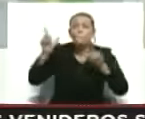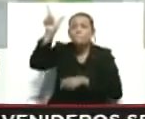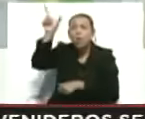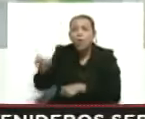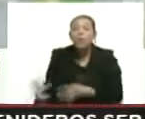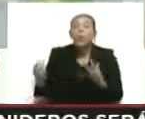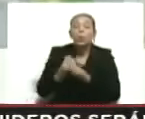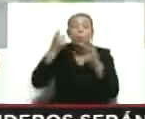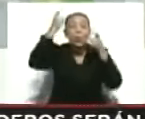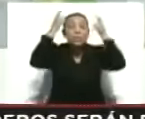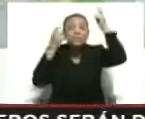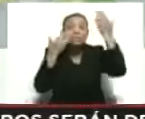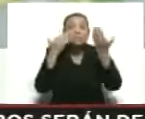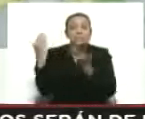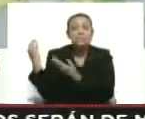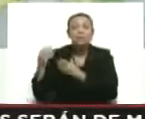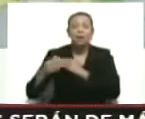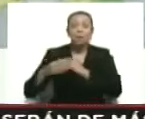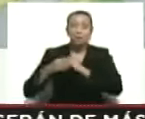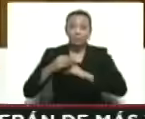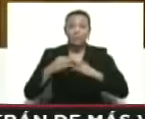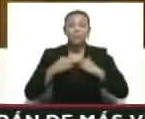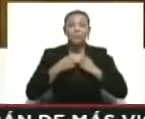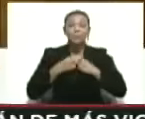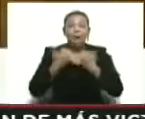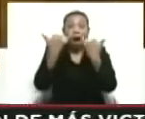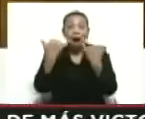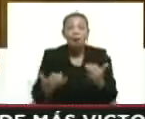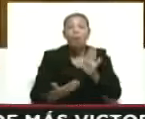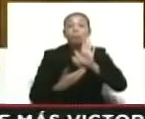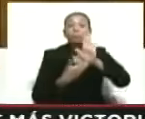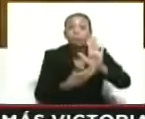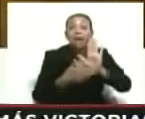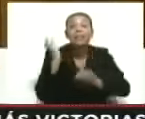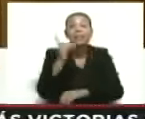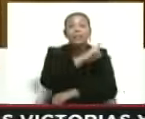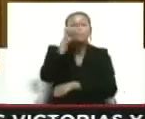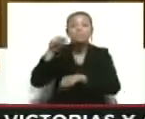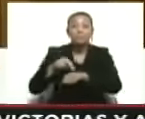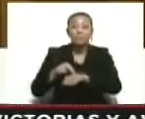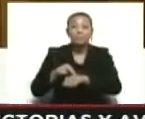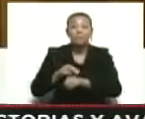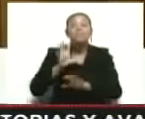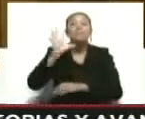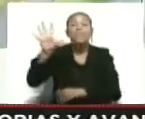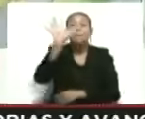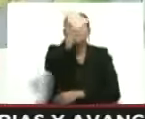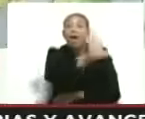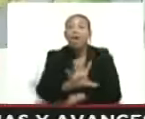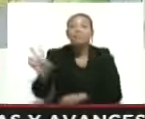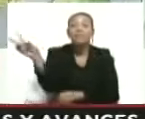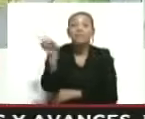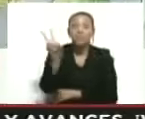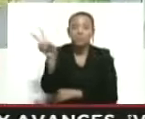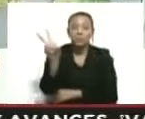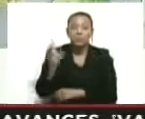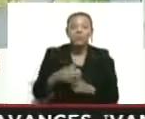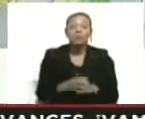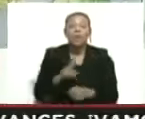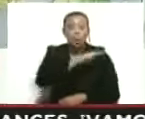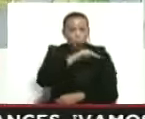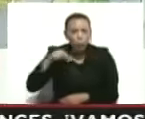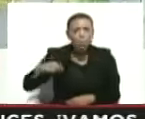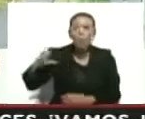Chávez, adorna esta, este presidium de la Asamblea. O sea, el mapa de Venezuela. Nuestro